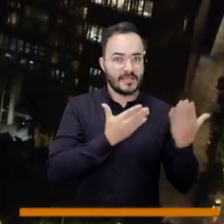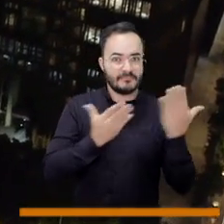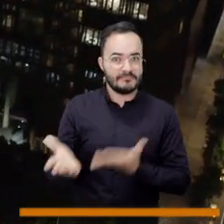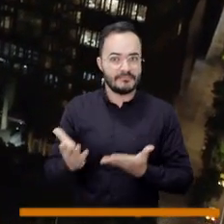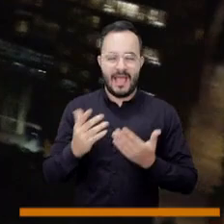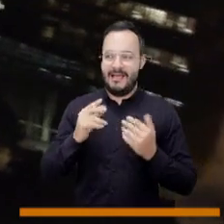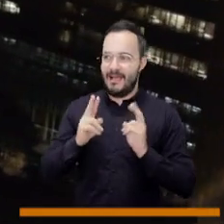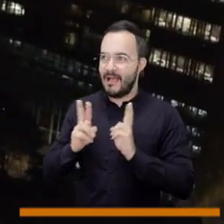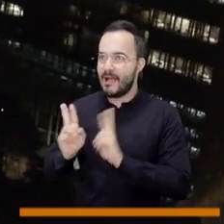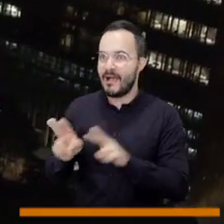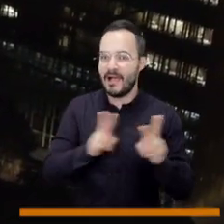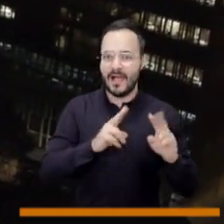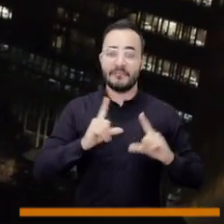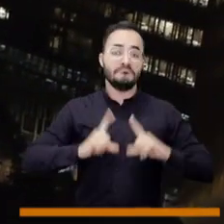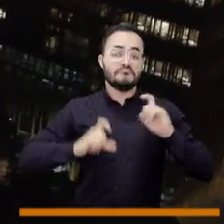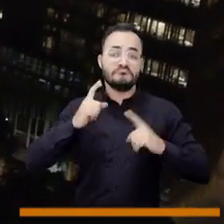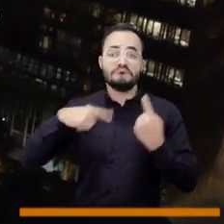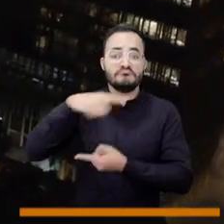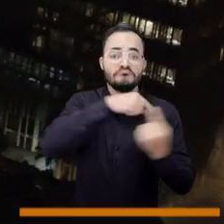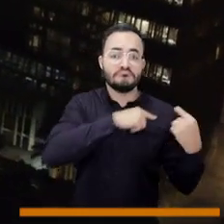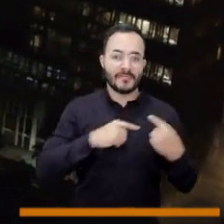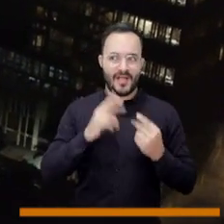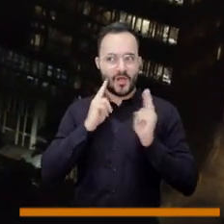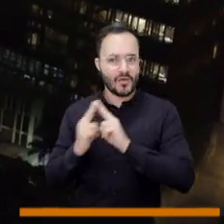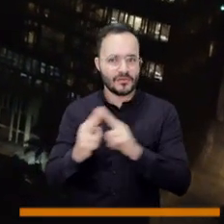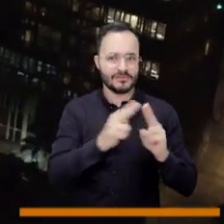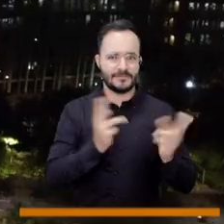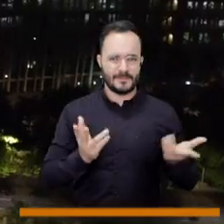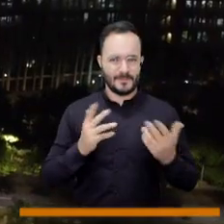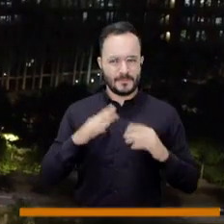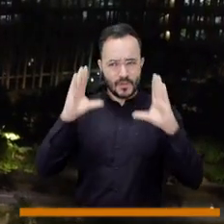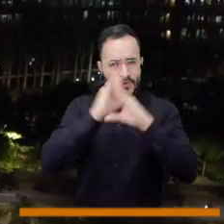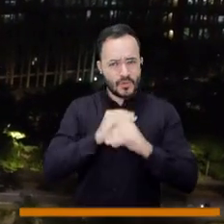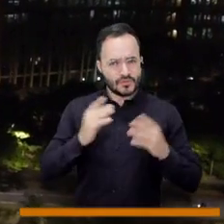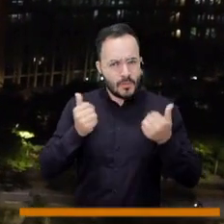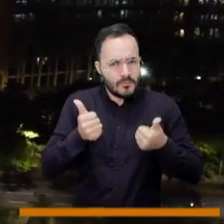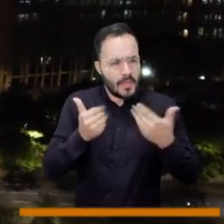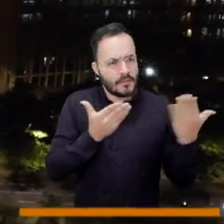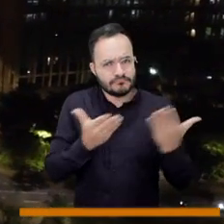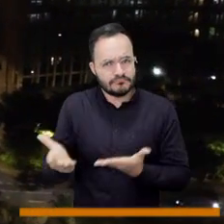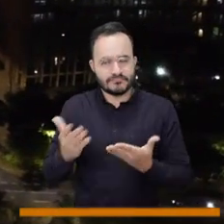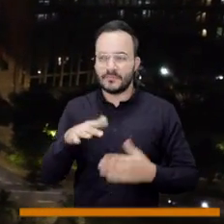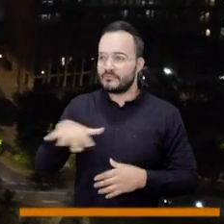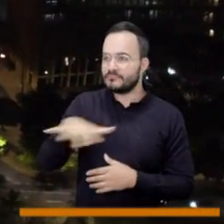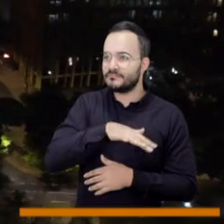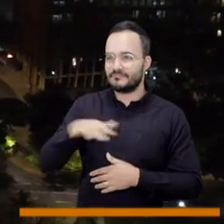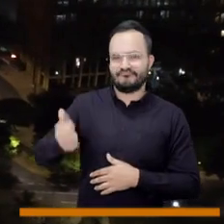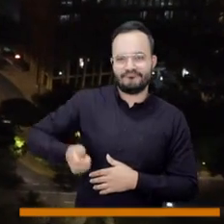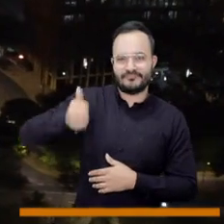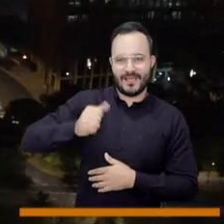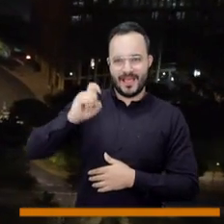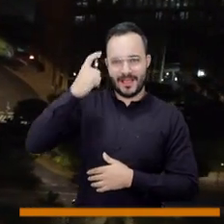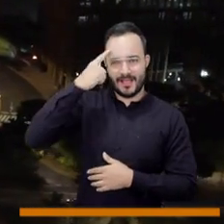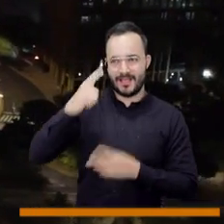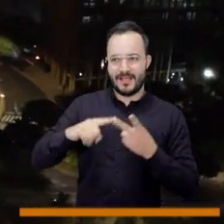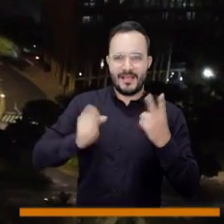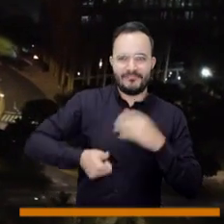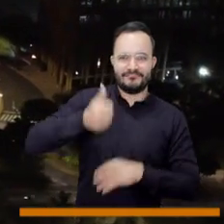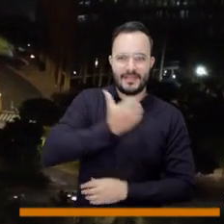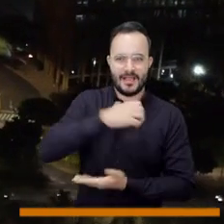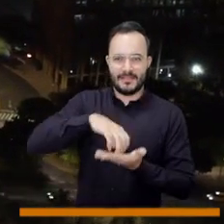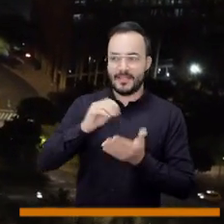los visitantes extranjeros, visiten el centro administrativo distrital y vean en la pantalla